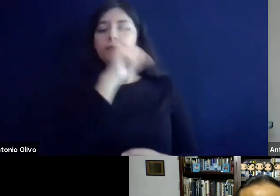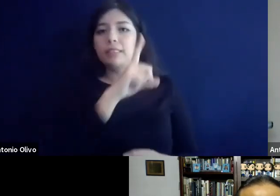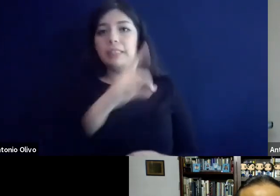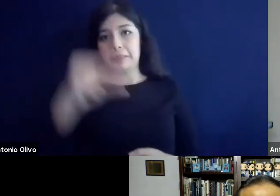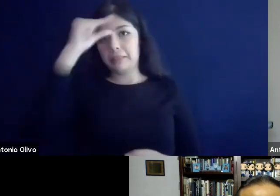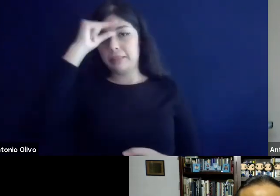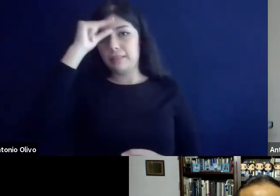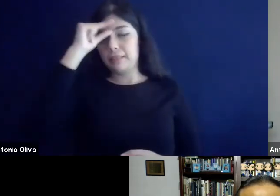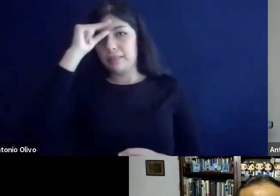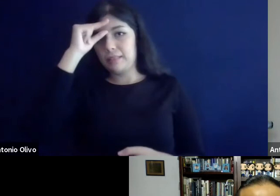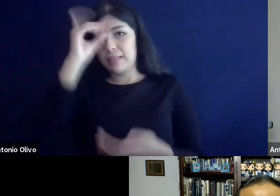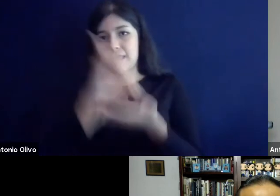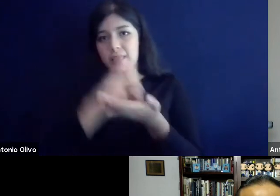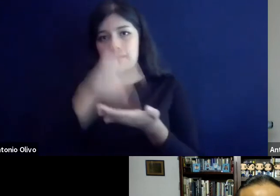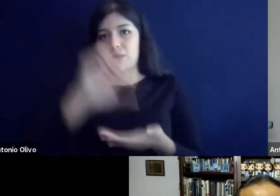¿no?